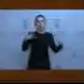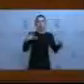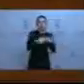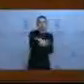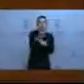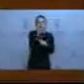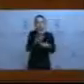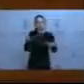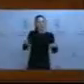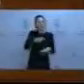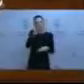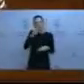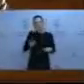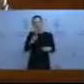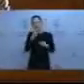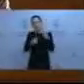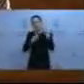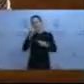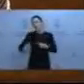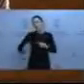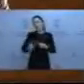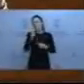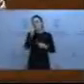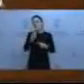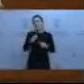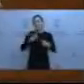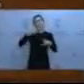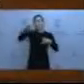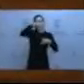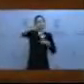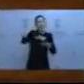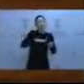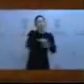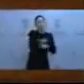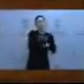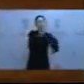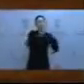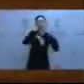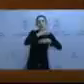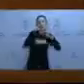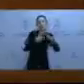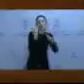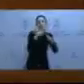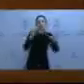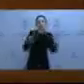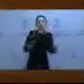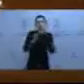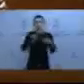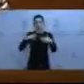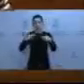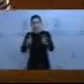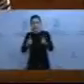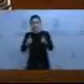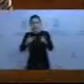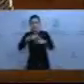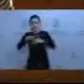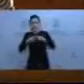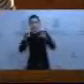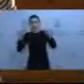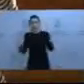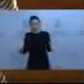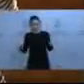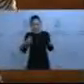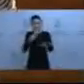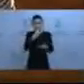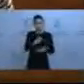socialista, había que hacer en materia de educación o en materia de sanidad. Que se lo dijese. Yo, en fin,